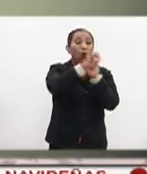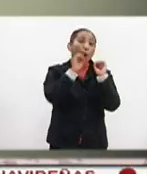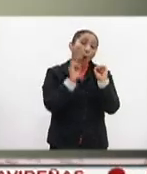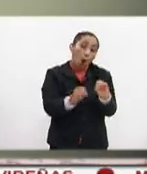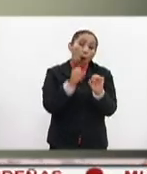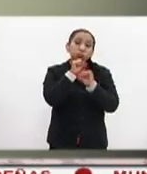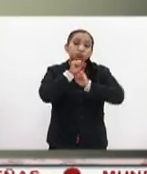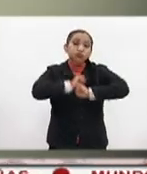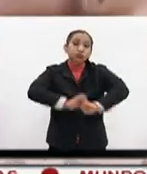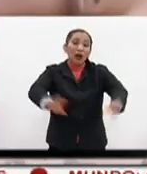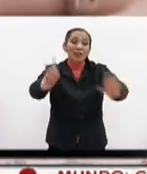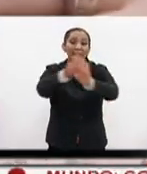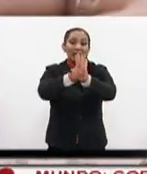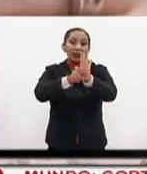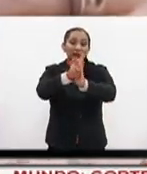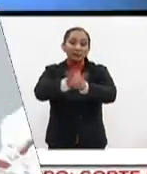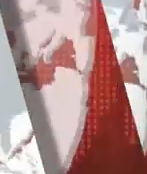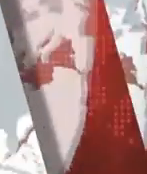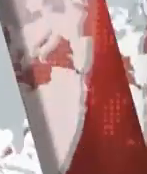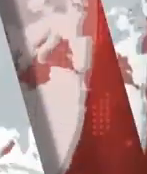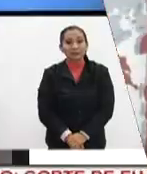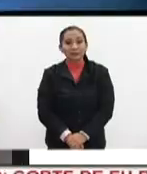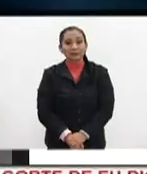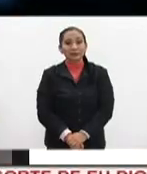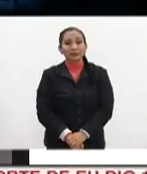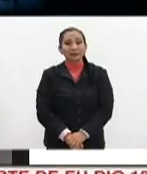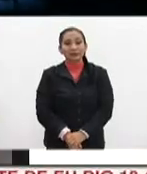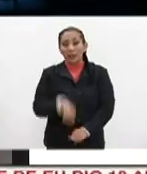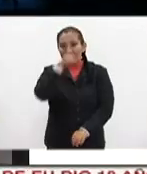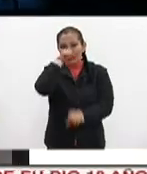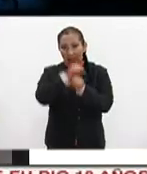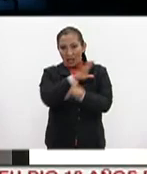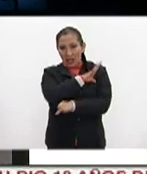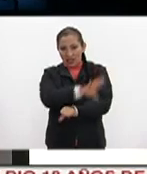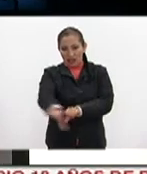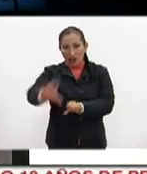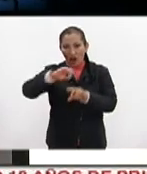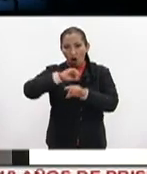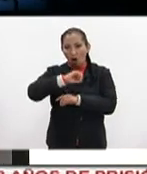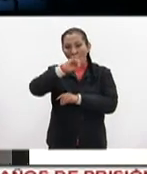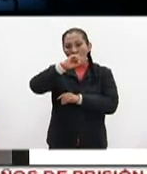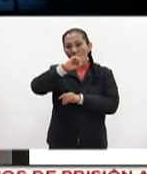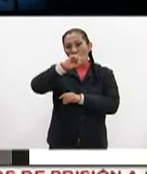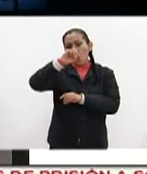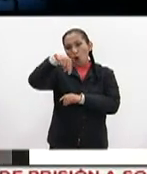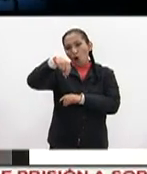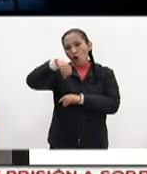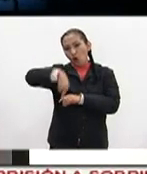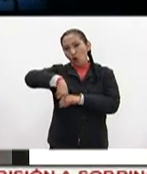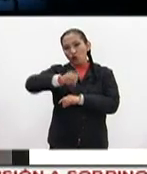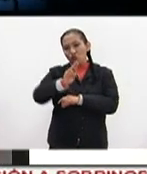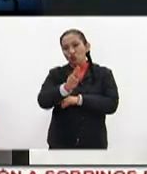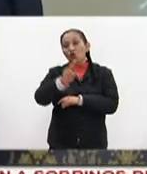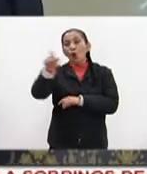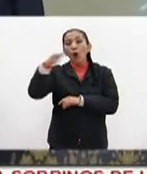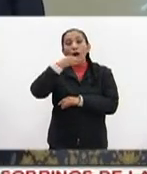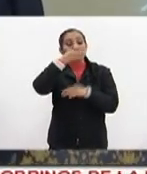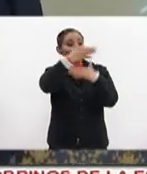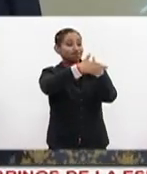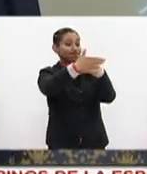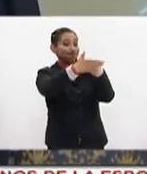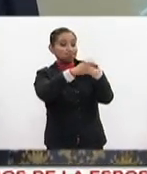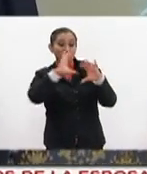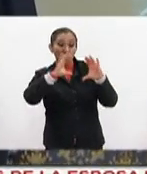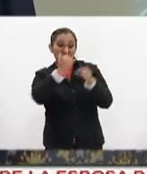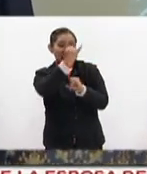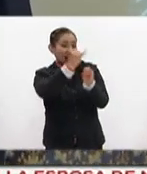o difusión de videos. El secretario general de la Organización de las Naciones Unidas, Antonio Guterres, hizo un llamado a